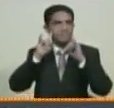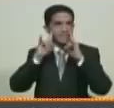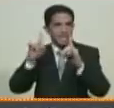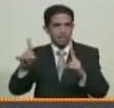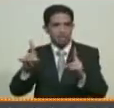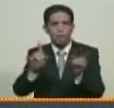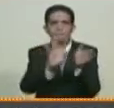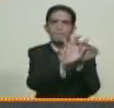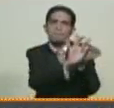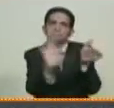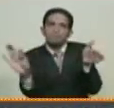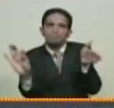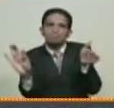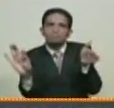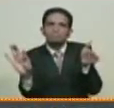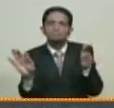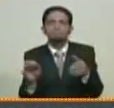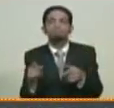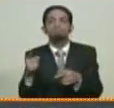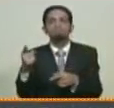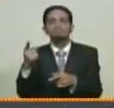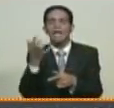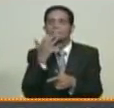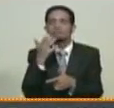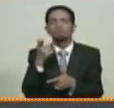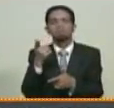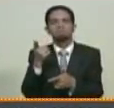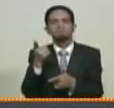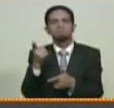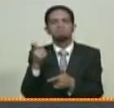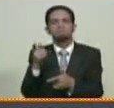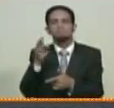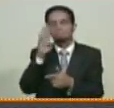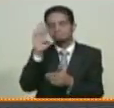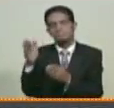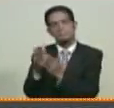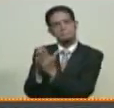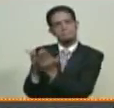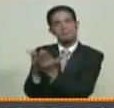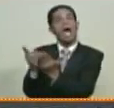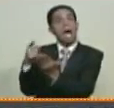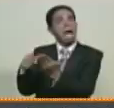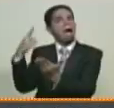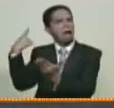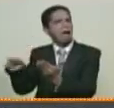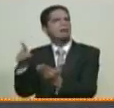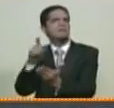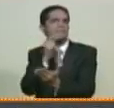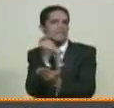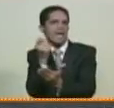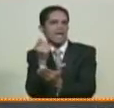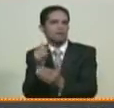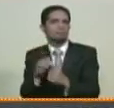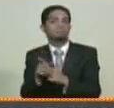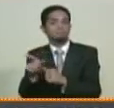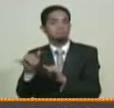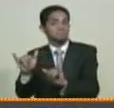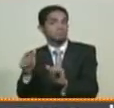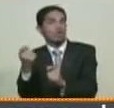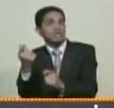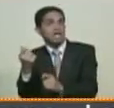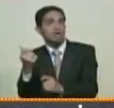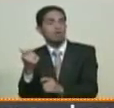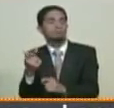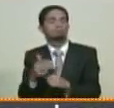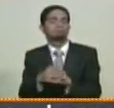en la plataforma digital de su cuenta verán el depósito correspondiente a 1800 y con ese dinero nuestras abuelas y abuelos